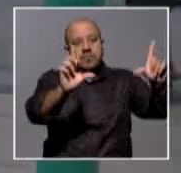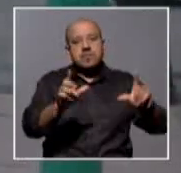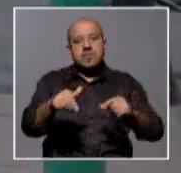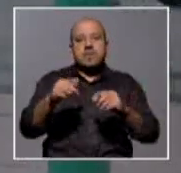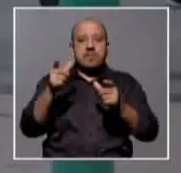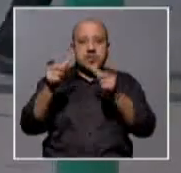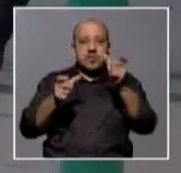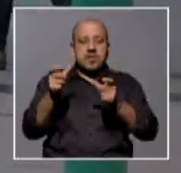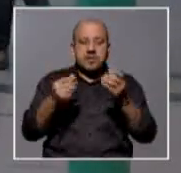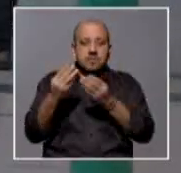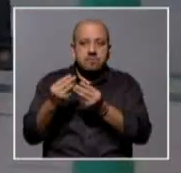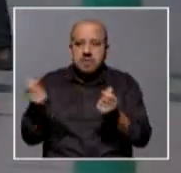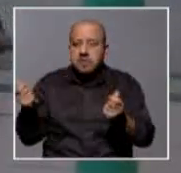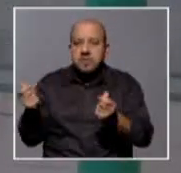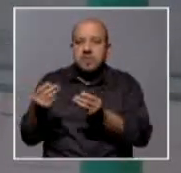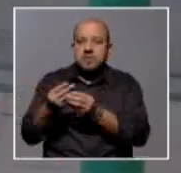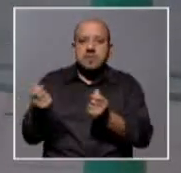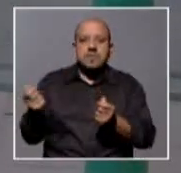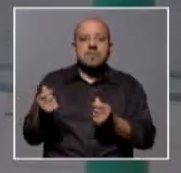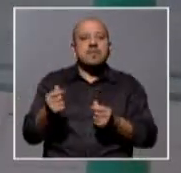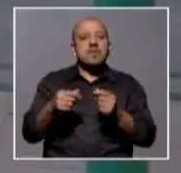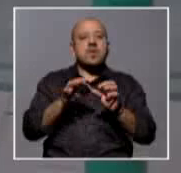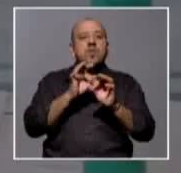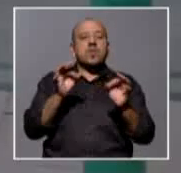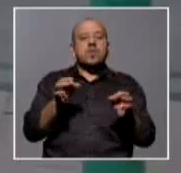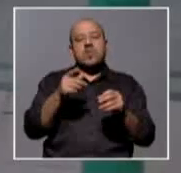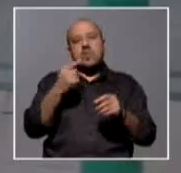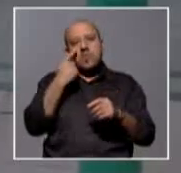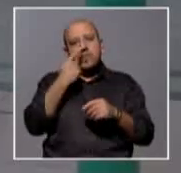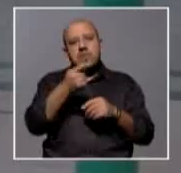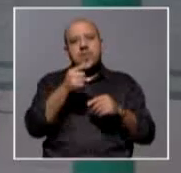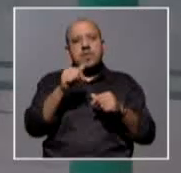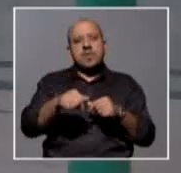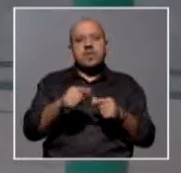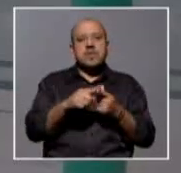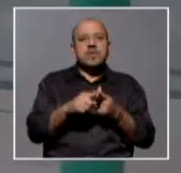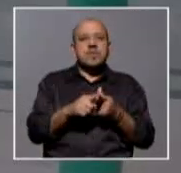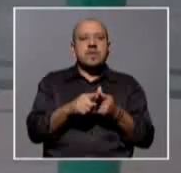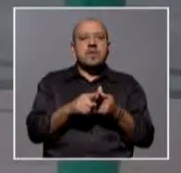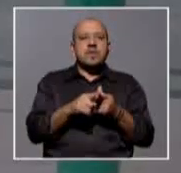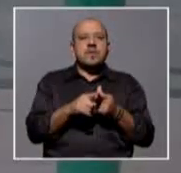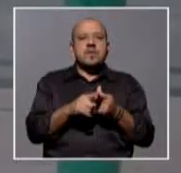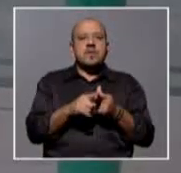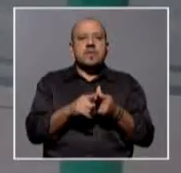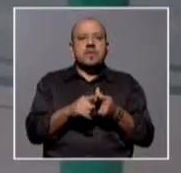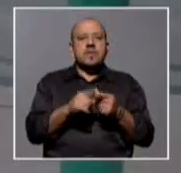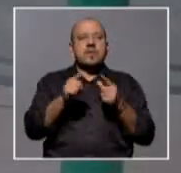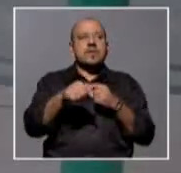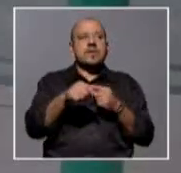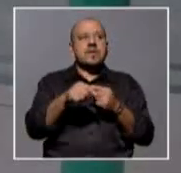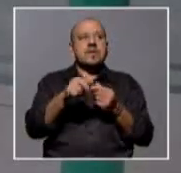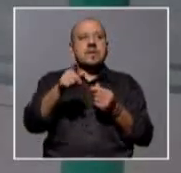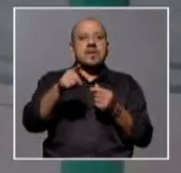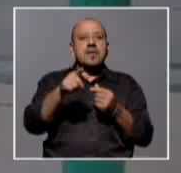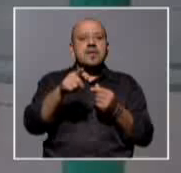18. También en algunas imágenes que ustedes habrán visto o verán en nuestro programa y en toda la transmisión, las huellitas